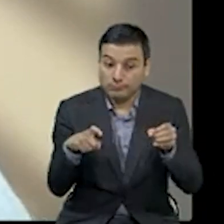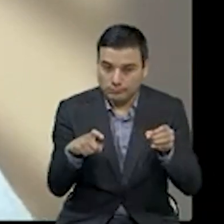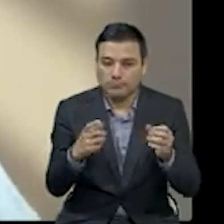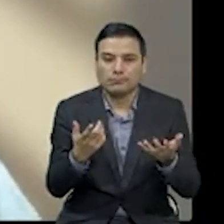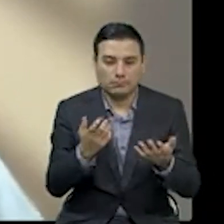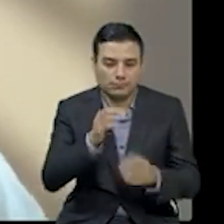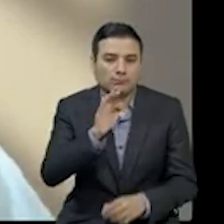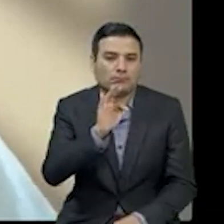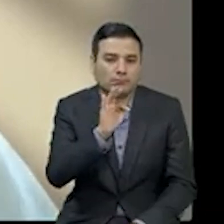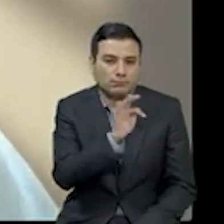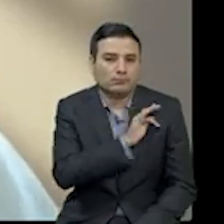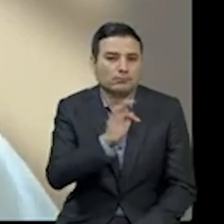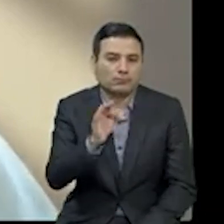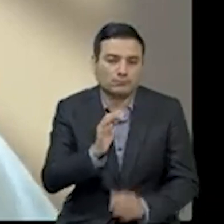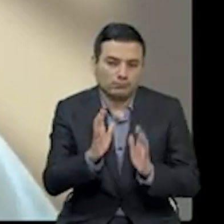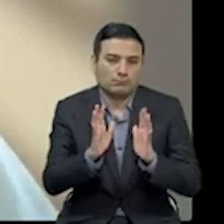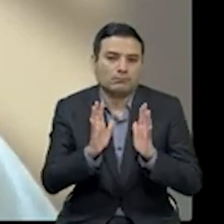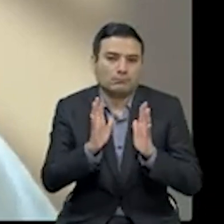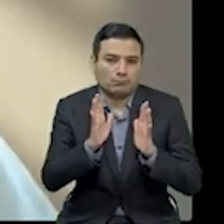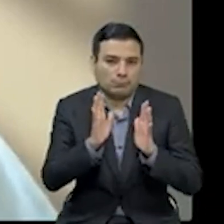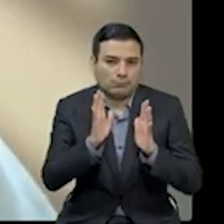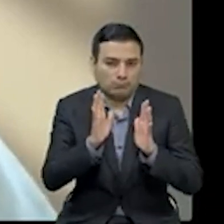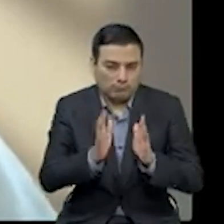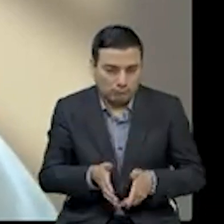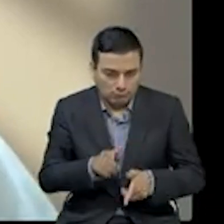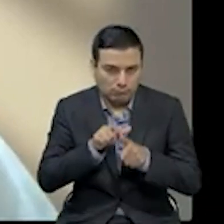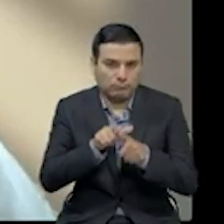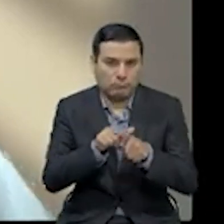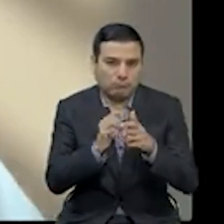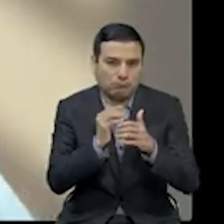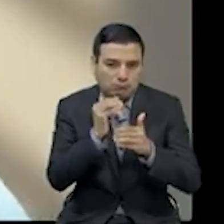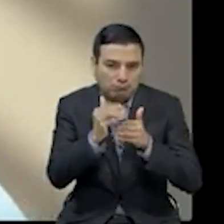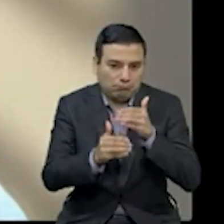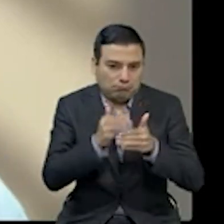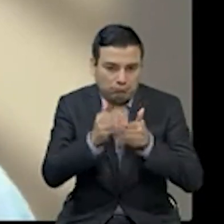por mecanismos de conciliación con el partido político.